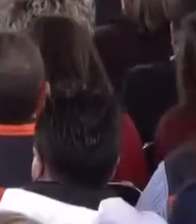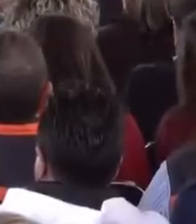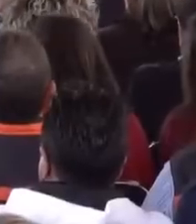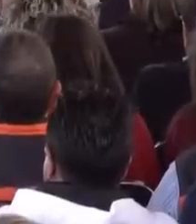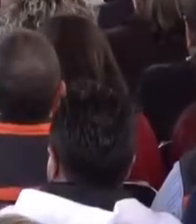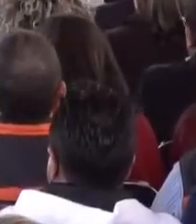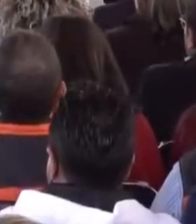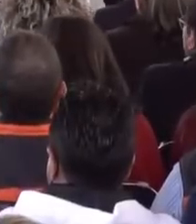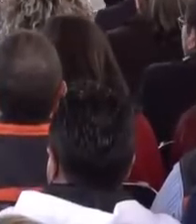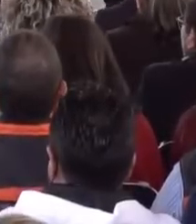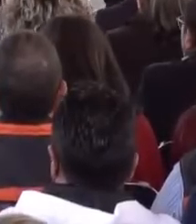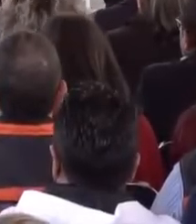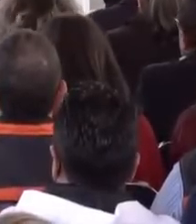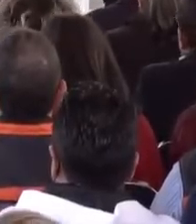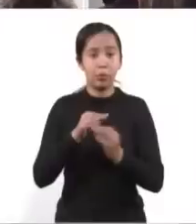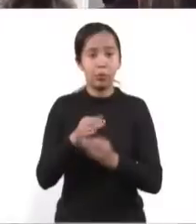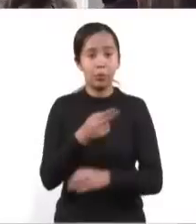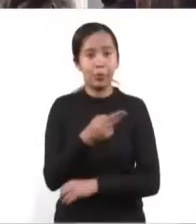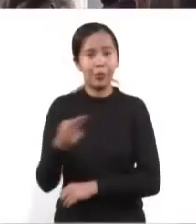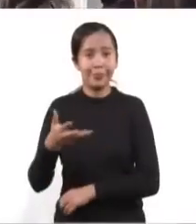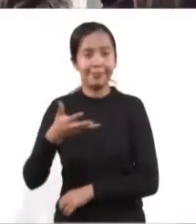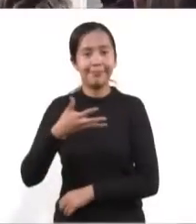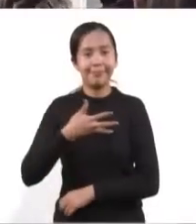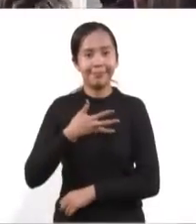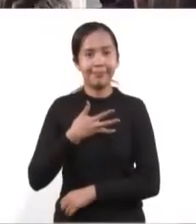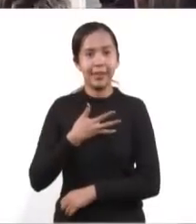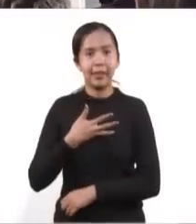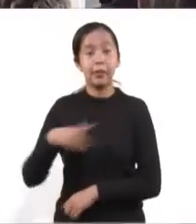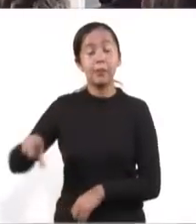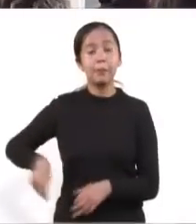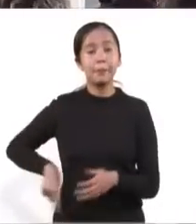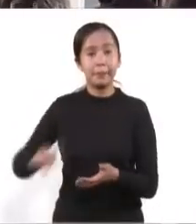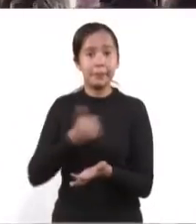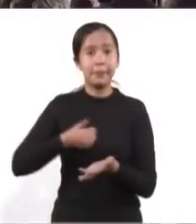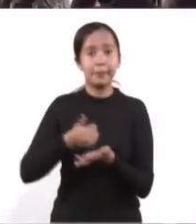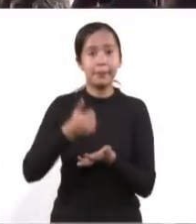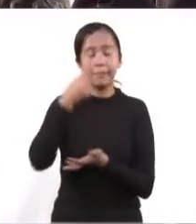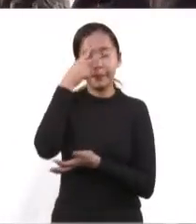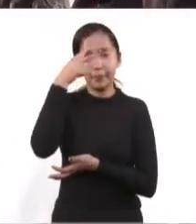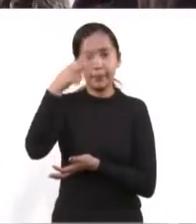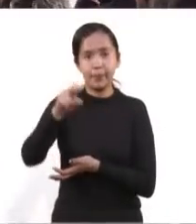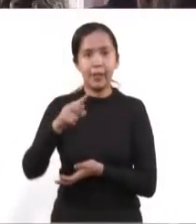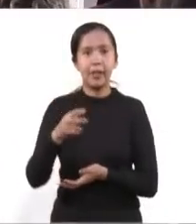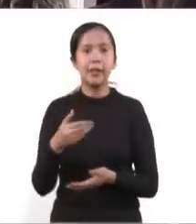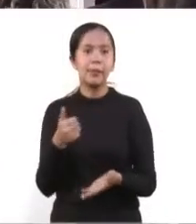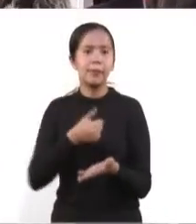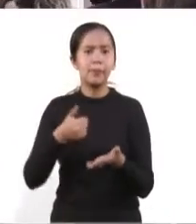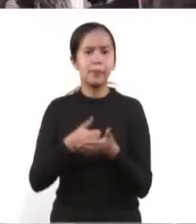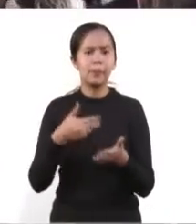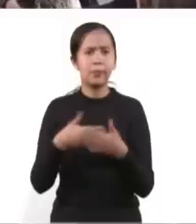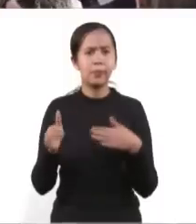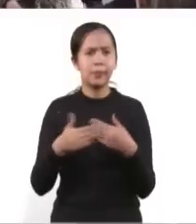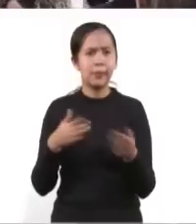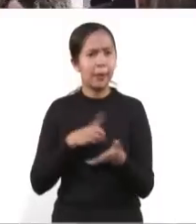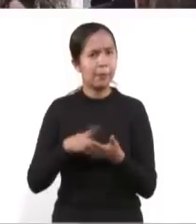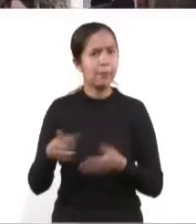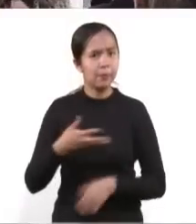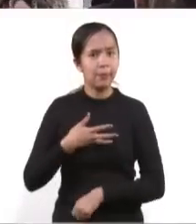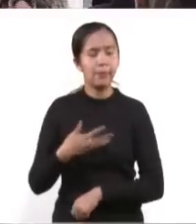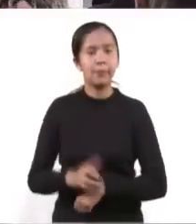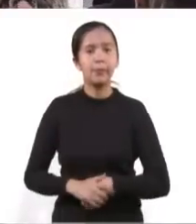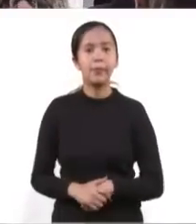Muy buenos días, tengan todas y todos ustedes. El Gobierno de la Ciudad de México, ciudad innovadora y de